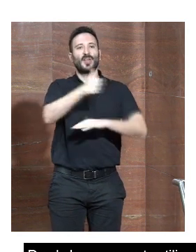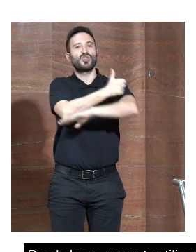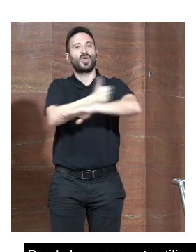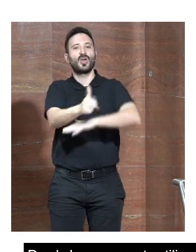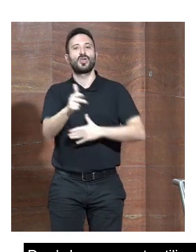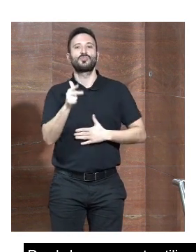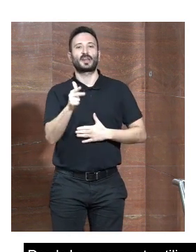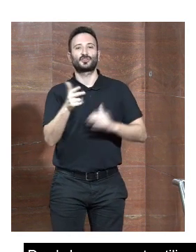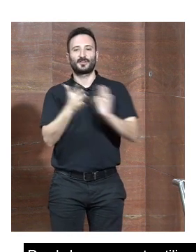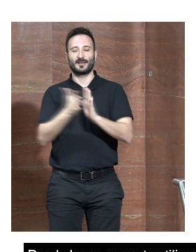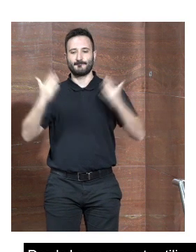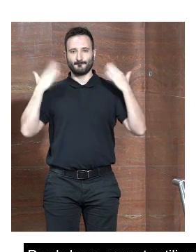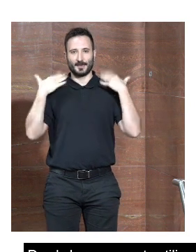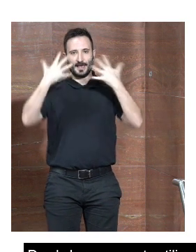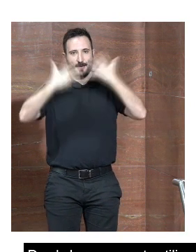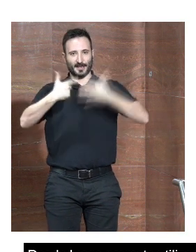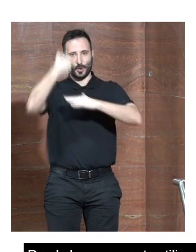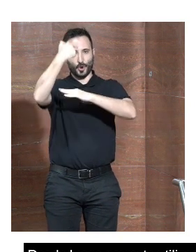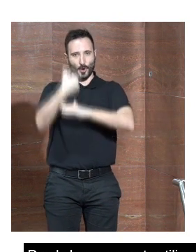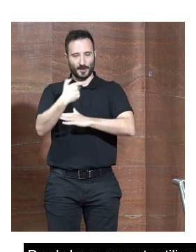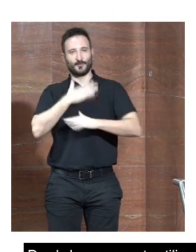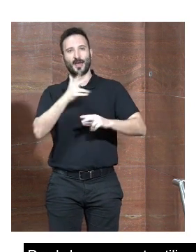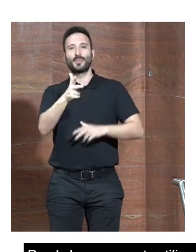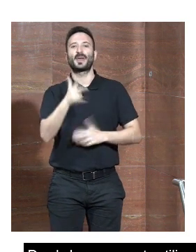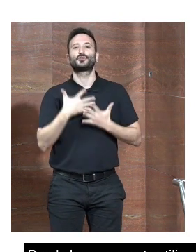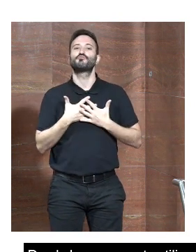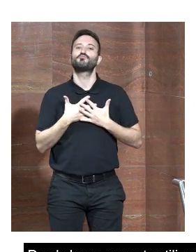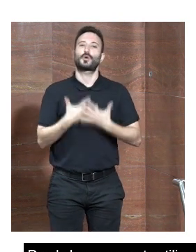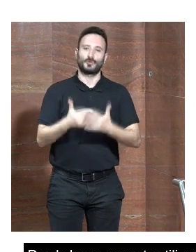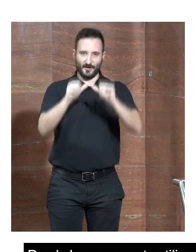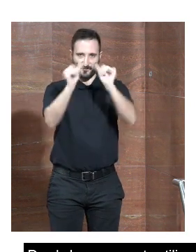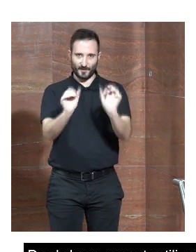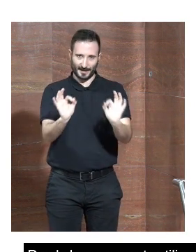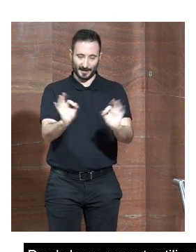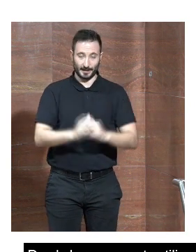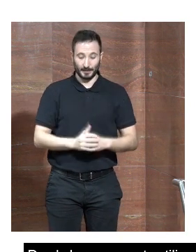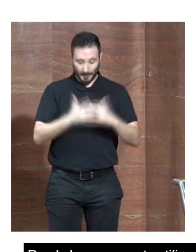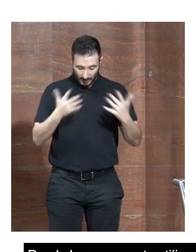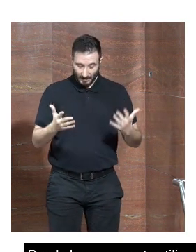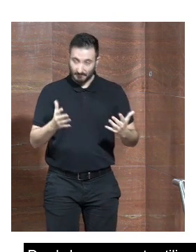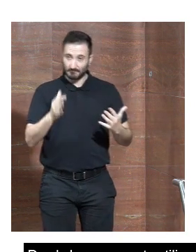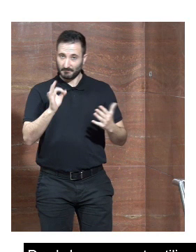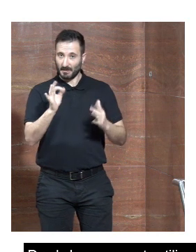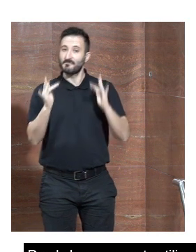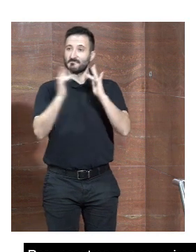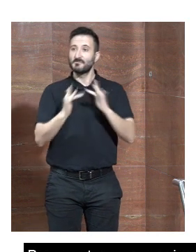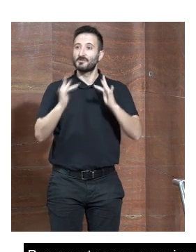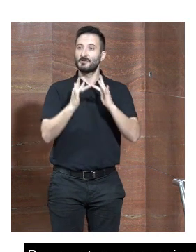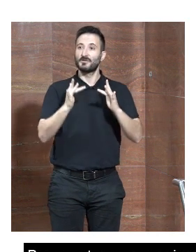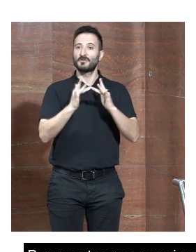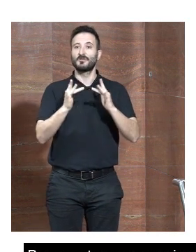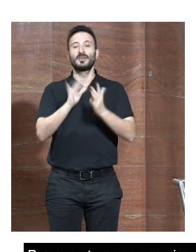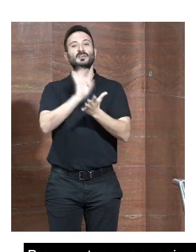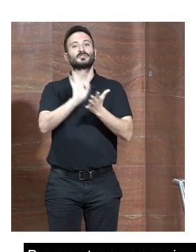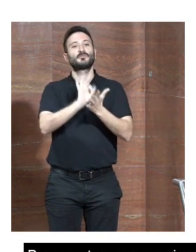una obligación de la Administración, un derecho de forma voluntaria, ¿de acuerdo? Y entonces, claro, pues invertimos bastante, ¿no? Digamos que desarrollamos